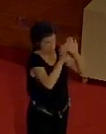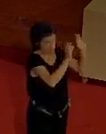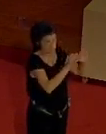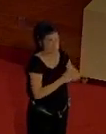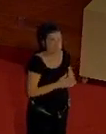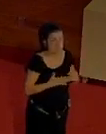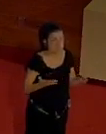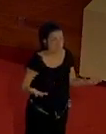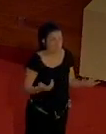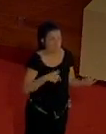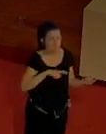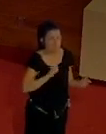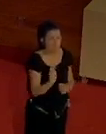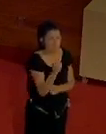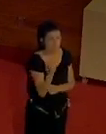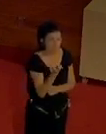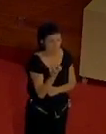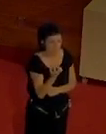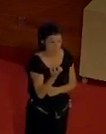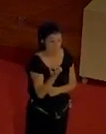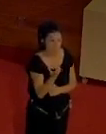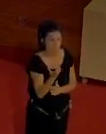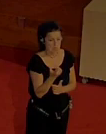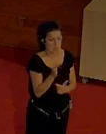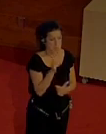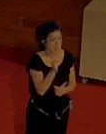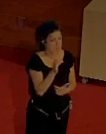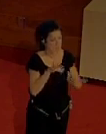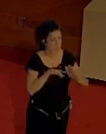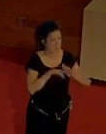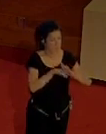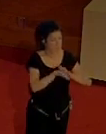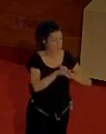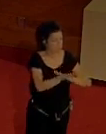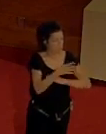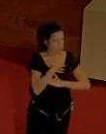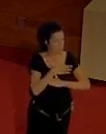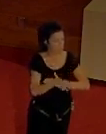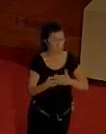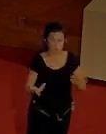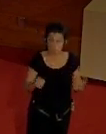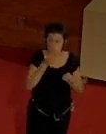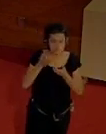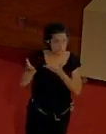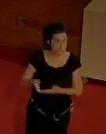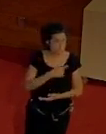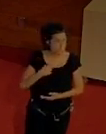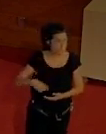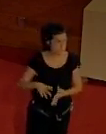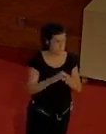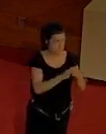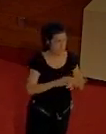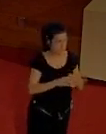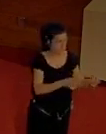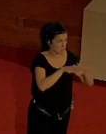conseguir ya digo avanzar en términos muy positivos luego bienvenida china a la Organización Mundial del Comercio bienvenida